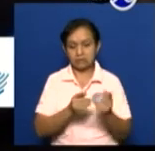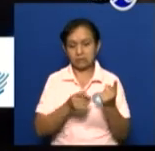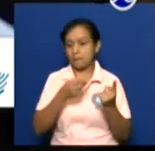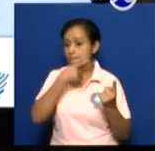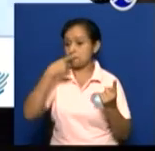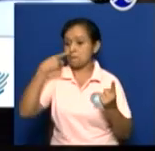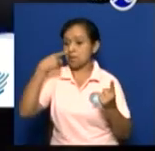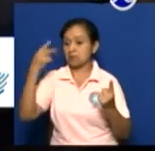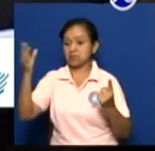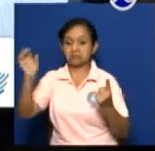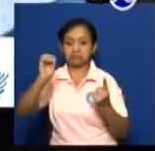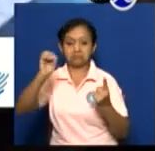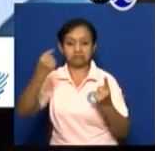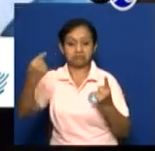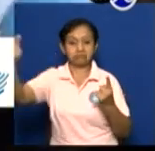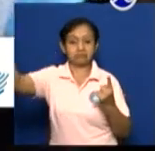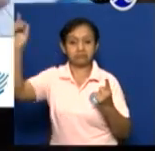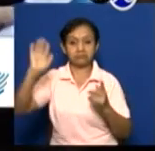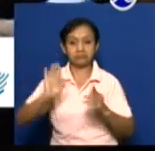Sandino.